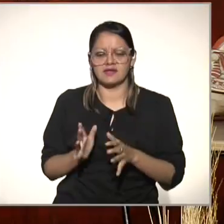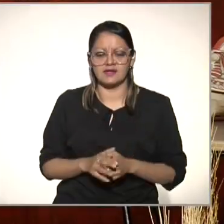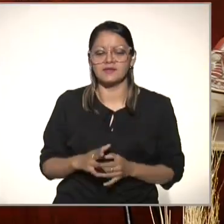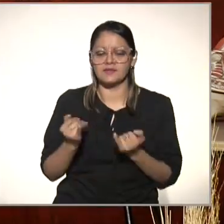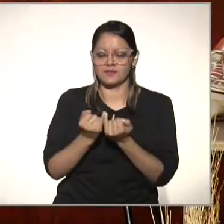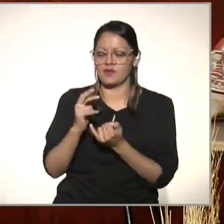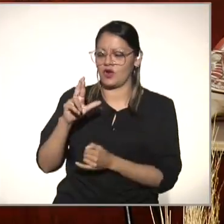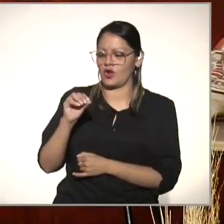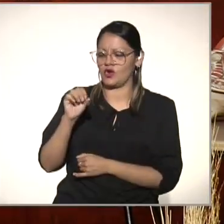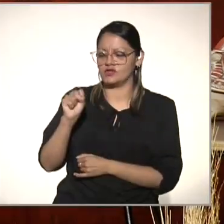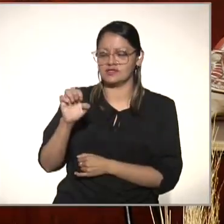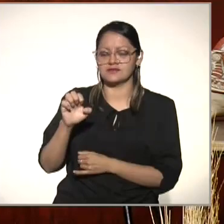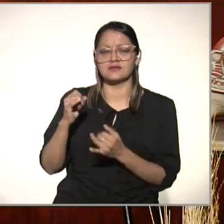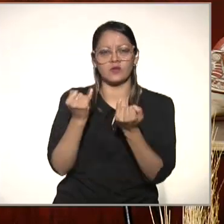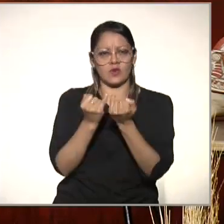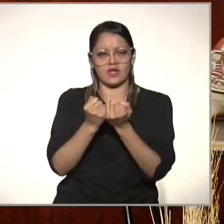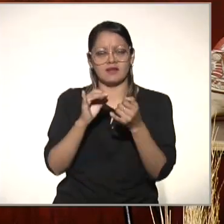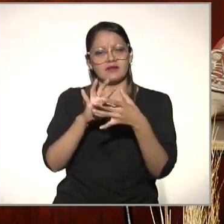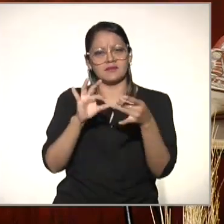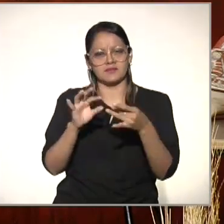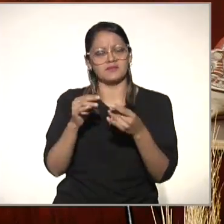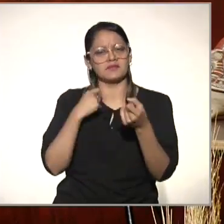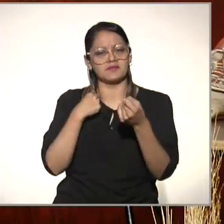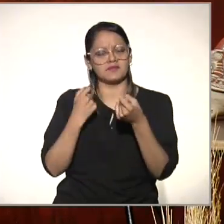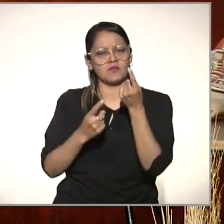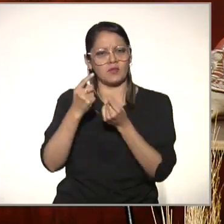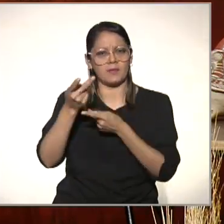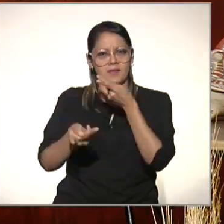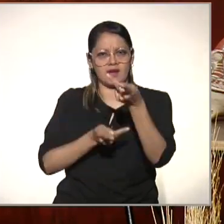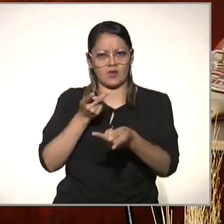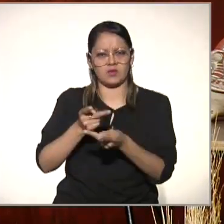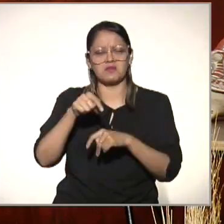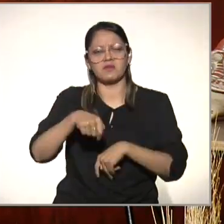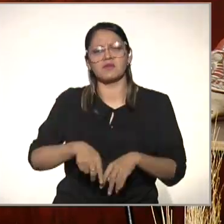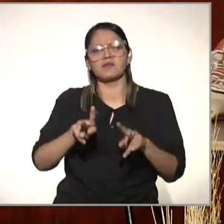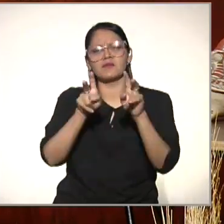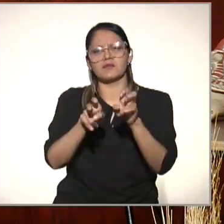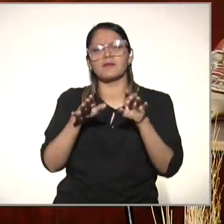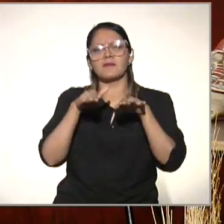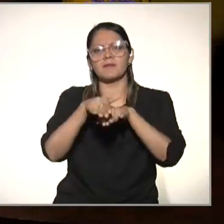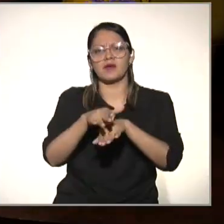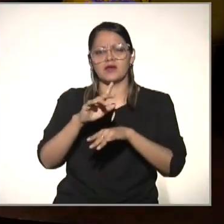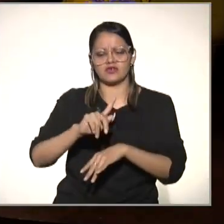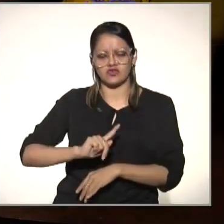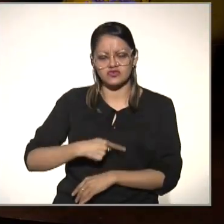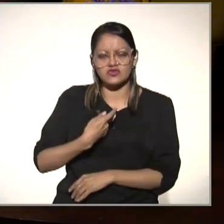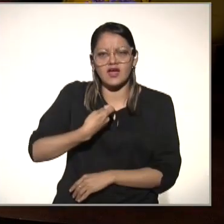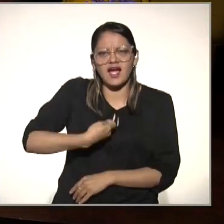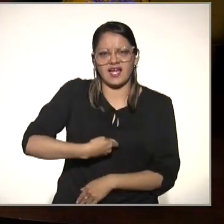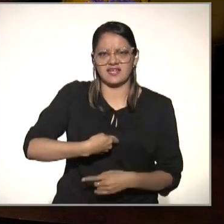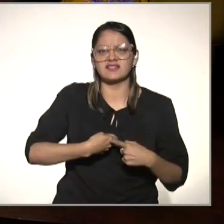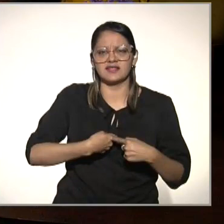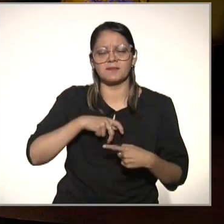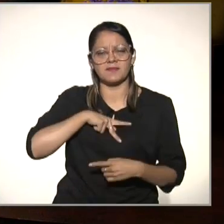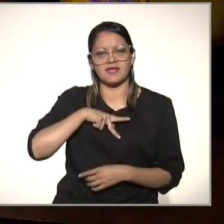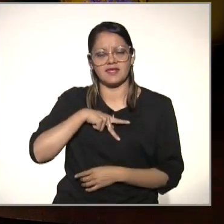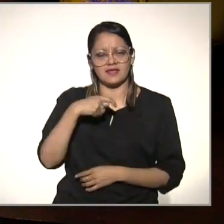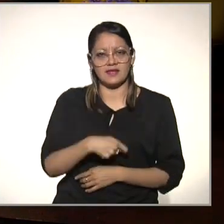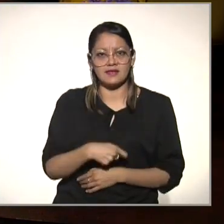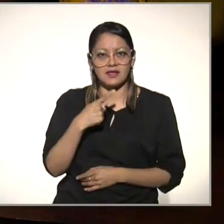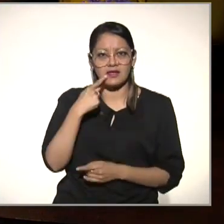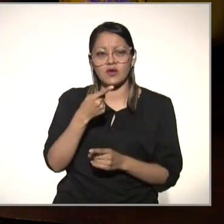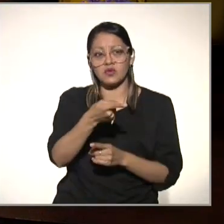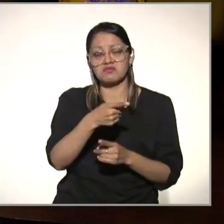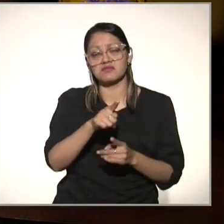Rose, también nos comentabas que en redes sociales nos están llegando preguntas sobre, el tema es hablar de hoy de quién soy, es hablar de identidad, y se lo están llevando